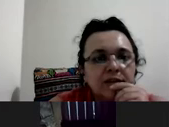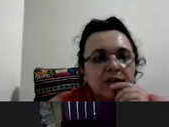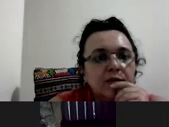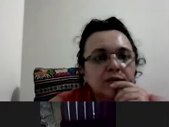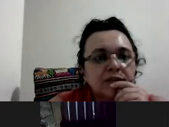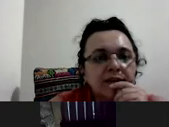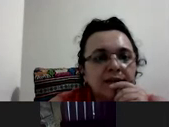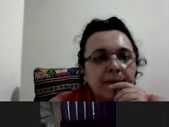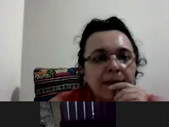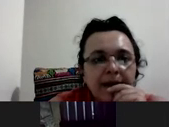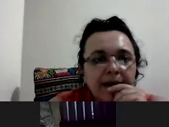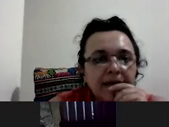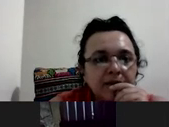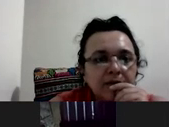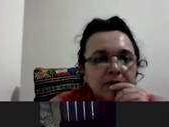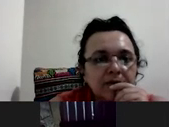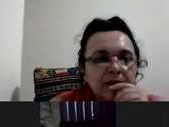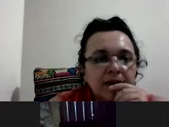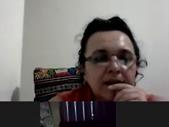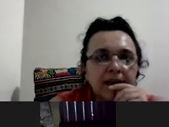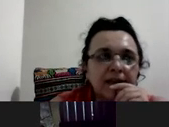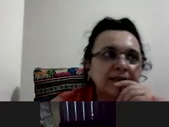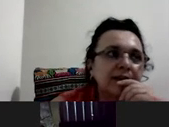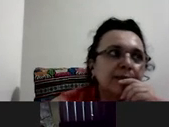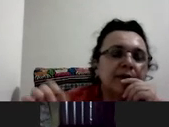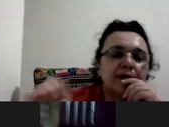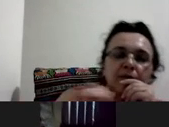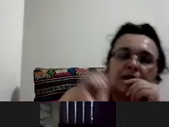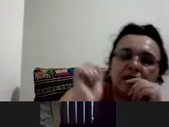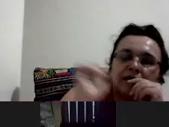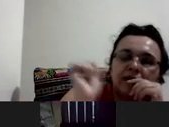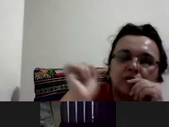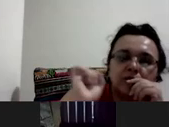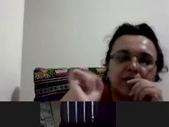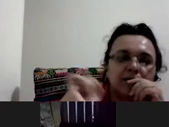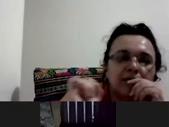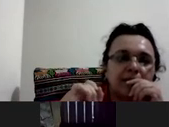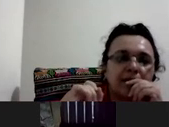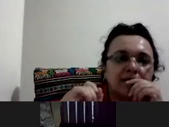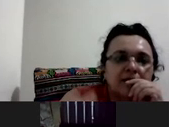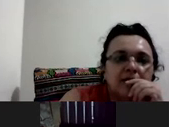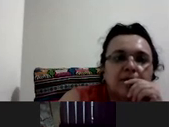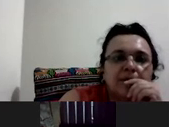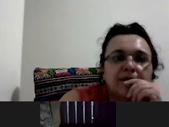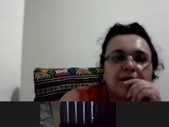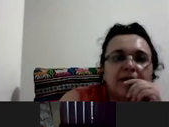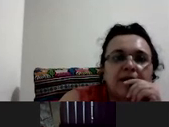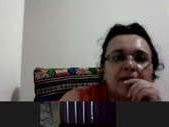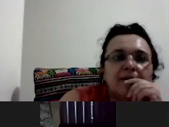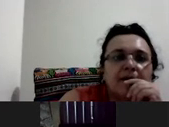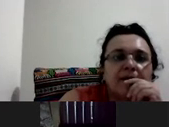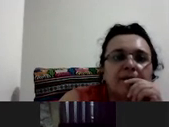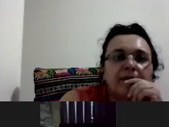Entonces, usted va leyendo y aquí sí le voy a recomendar que tengan su cuaderno a la par. Porque tienen